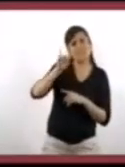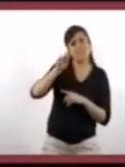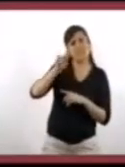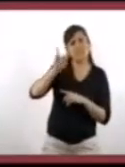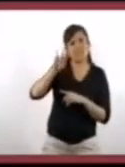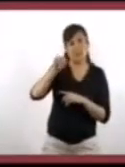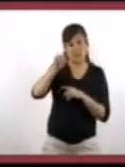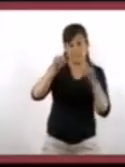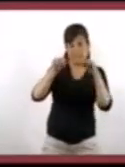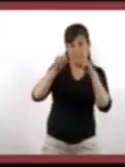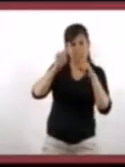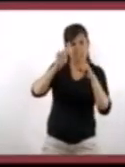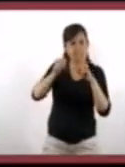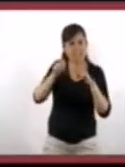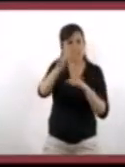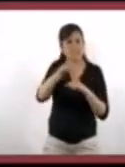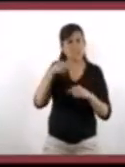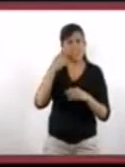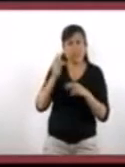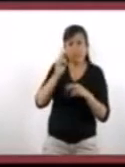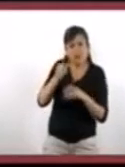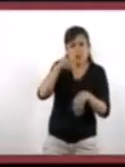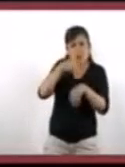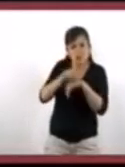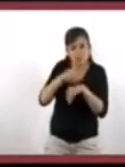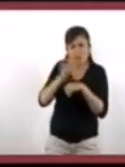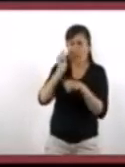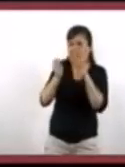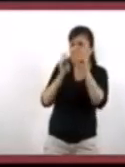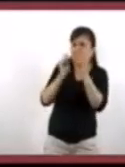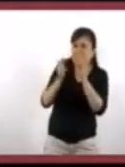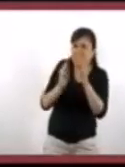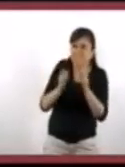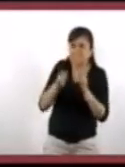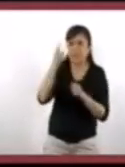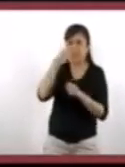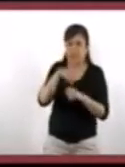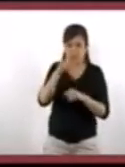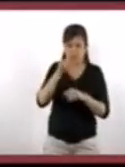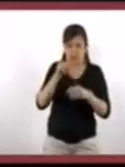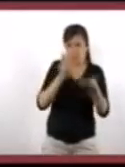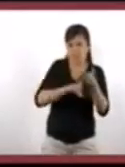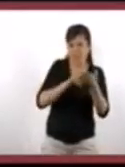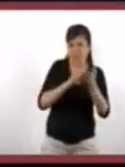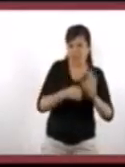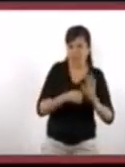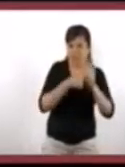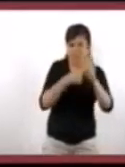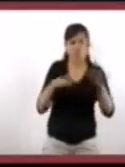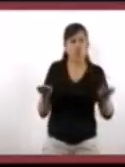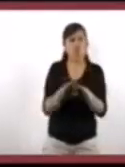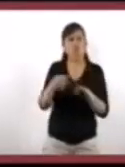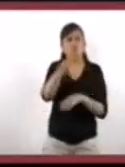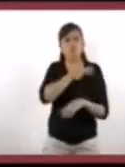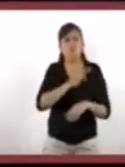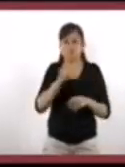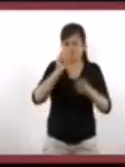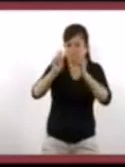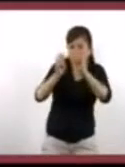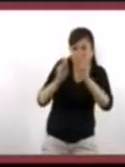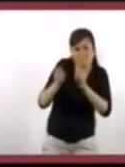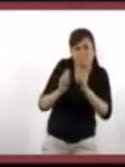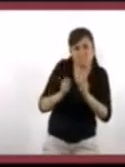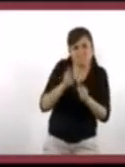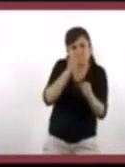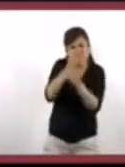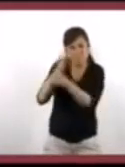gran cantidad de datos y queremos establecer algo acerca de esos datos sin dar todos los valores, ¿cómo podemos de alguna manera describirlos